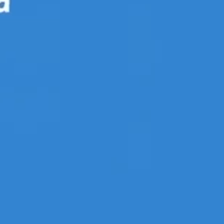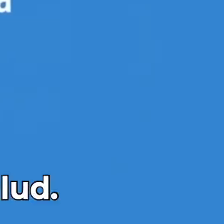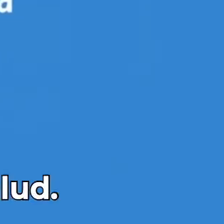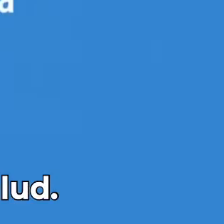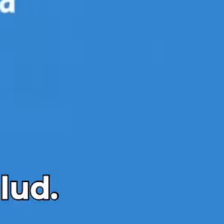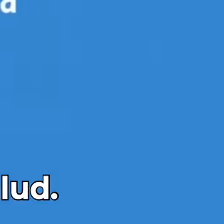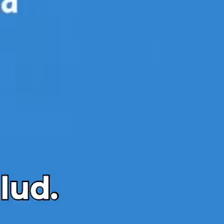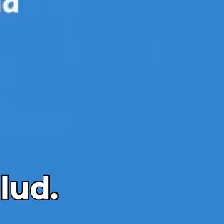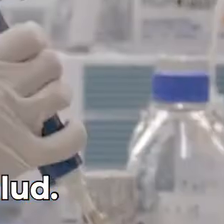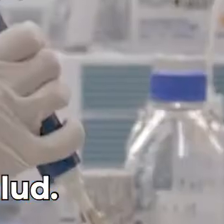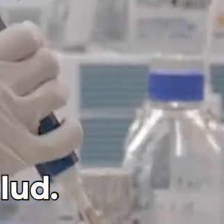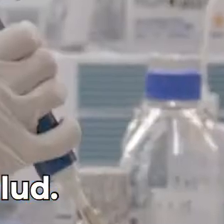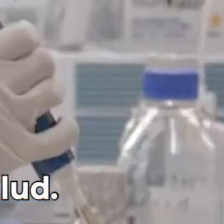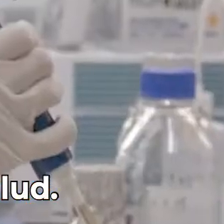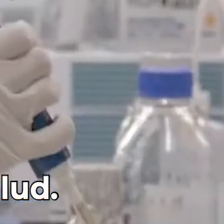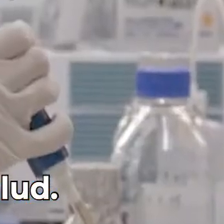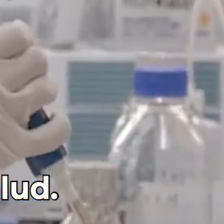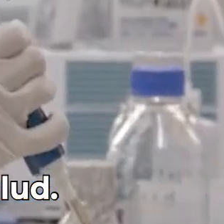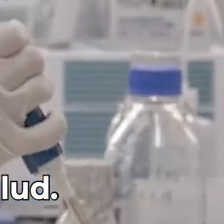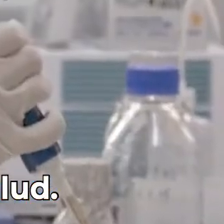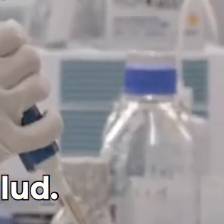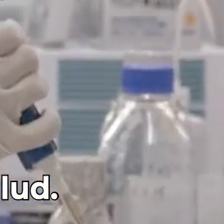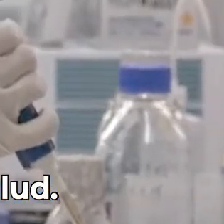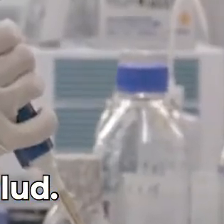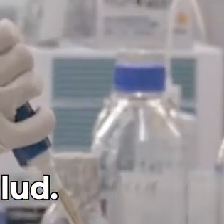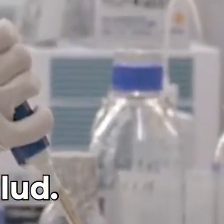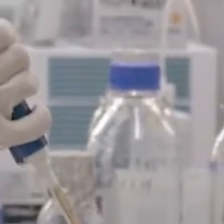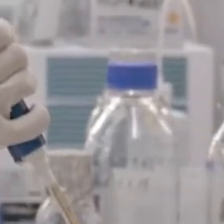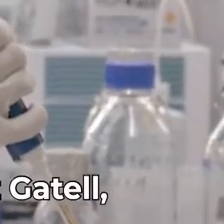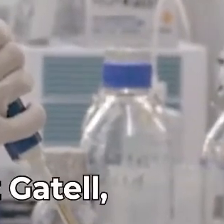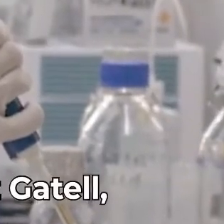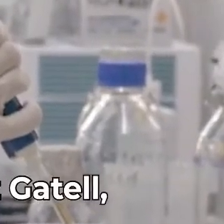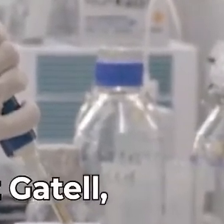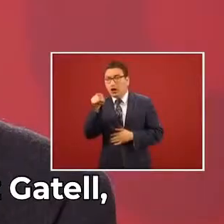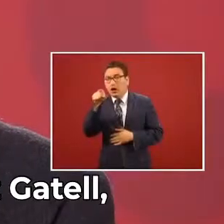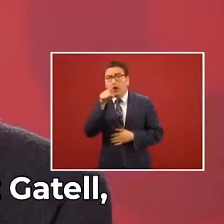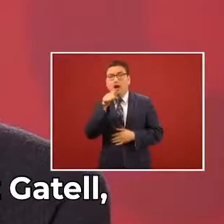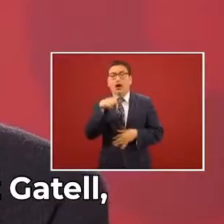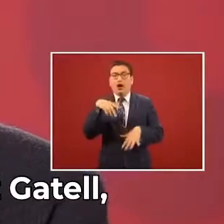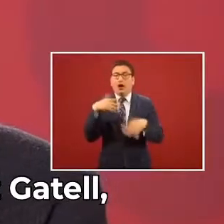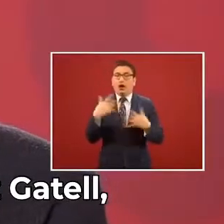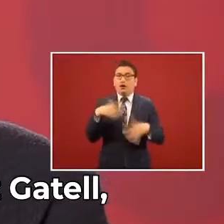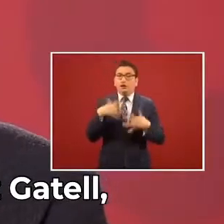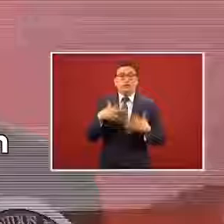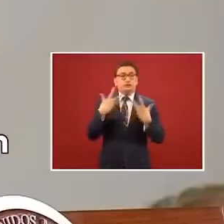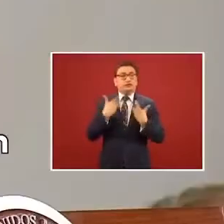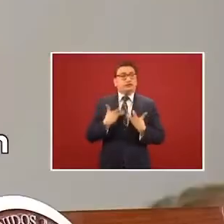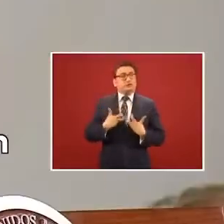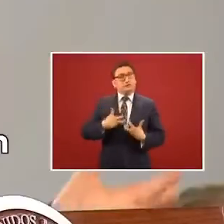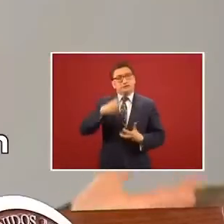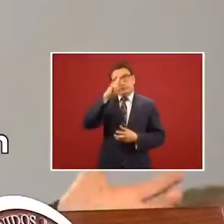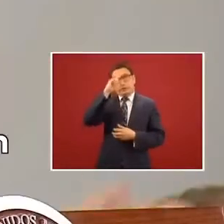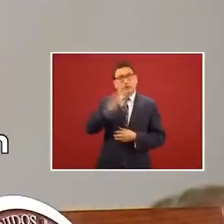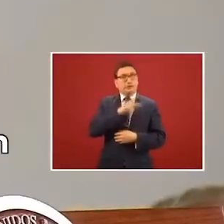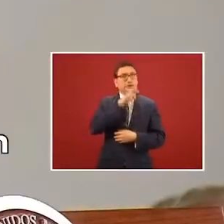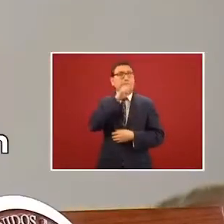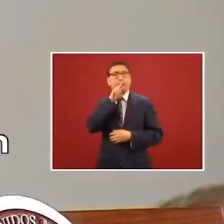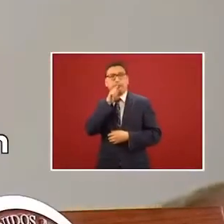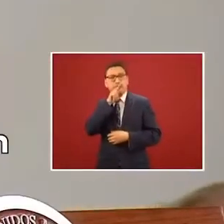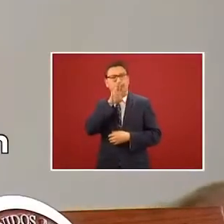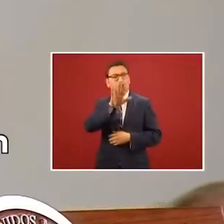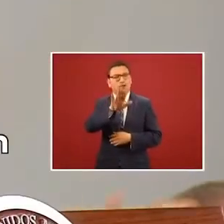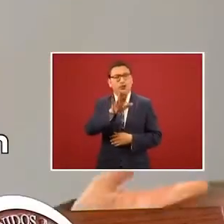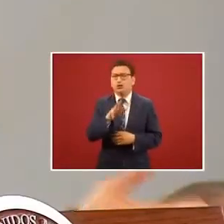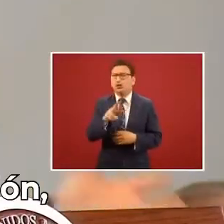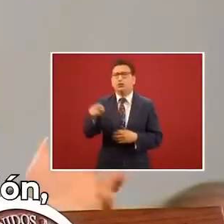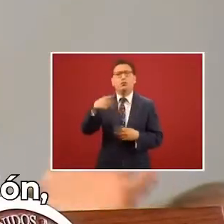con ello la puesta a prueba de los gobiernos y sus sistemas de salud. De acuerdo con el doctor Hugo López-Gatell, subsecretario de Prevención y